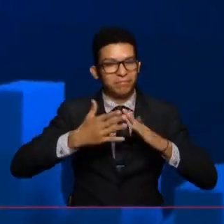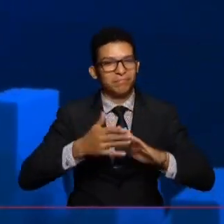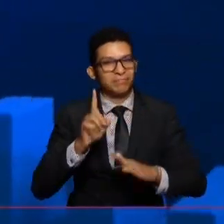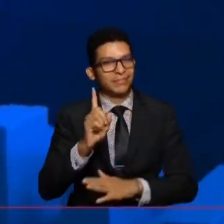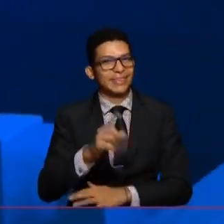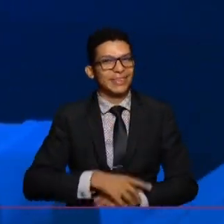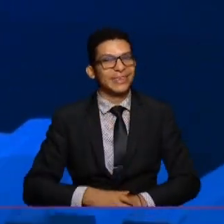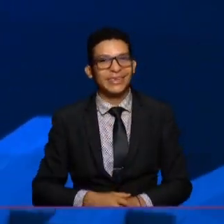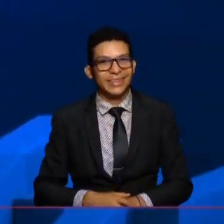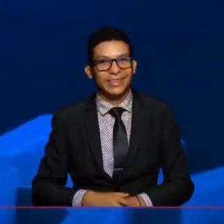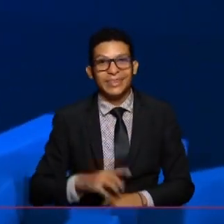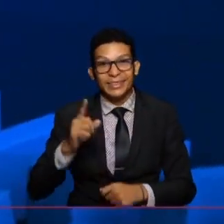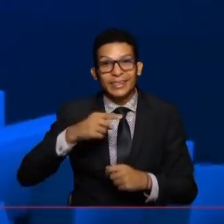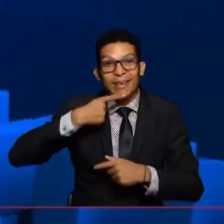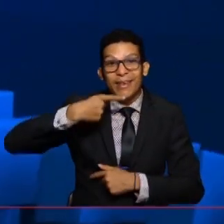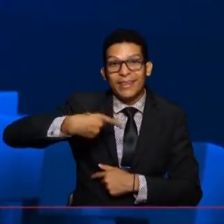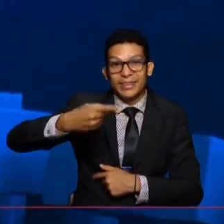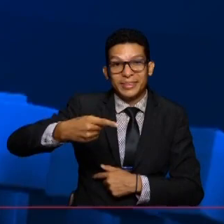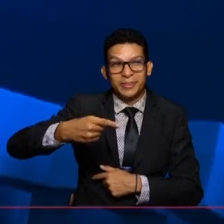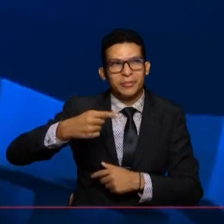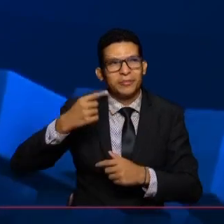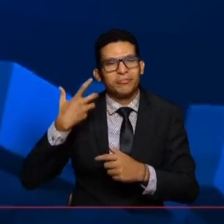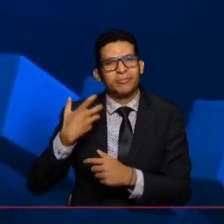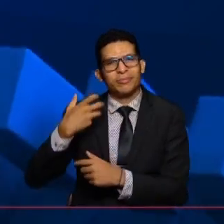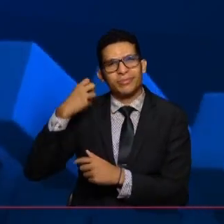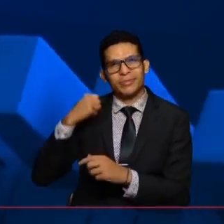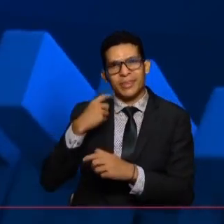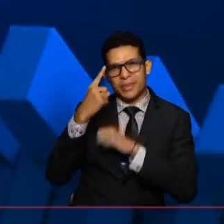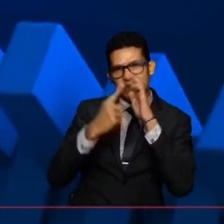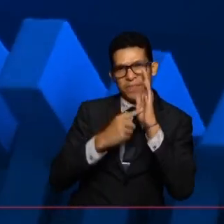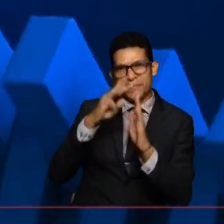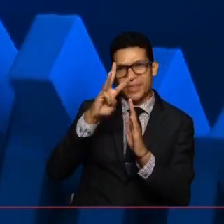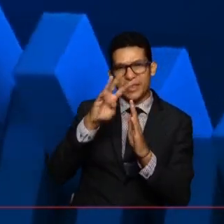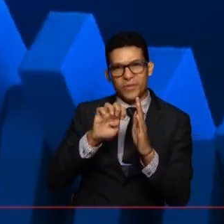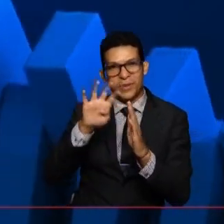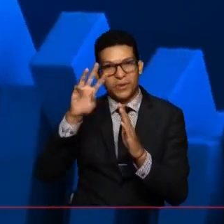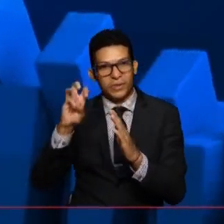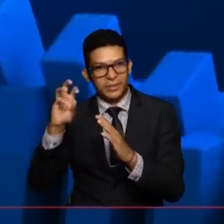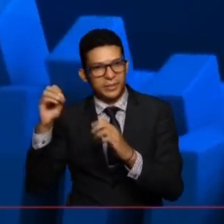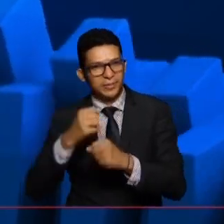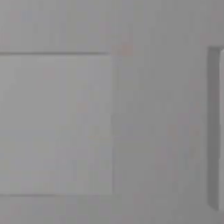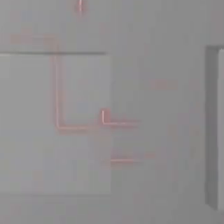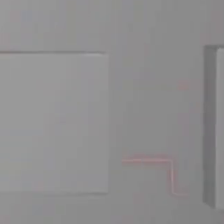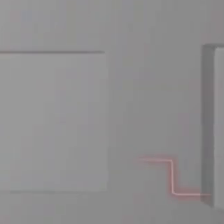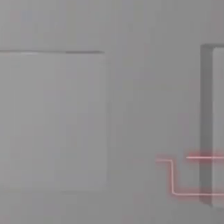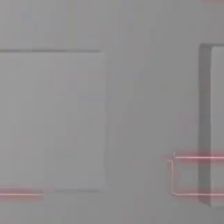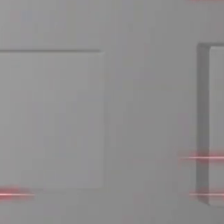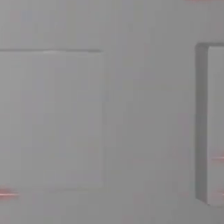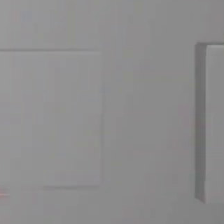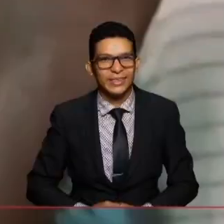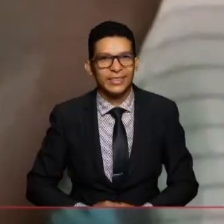Pacho, una narrativa que relata los años 80 de una tradición que hoy es patrimonio histórico.